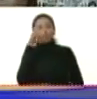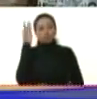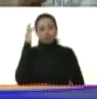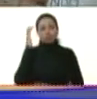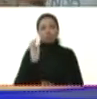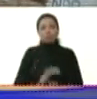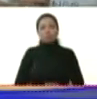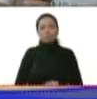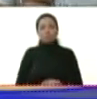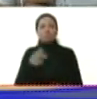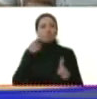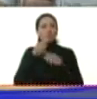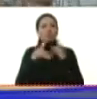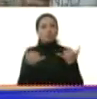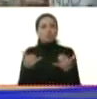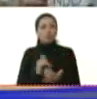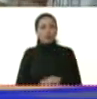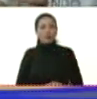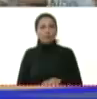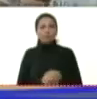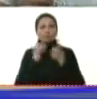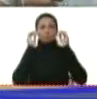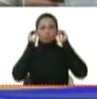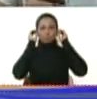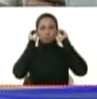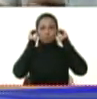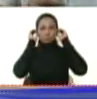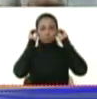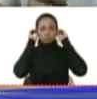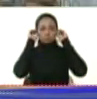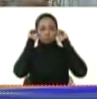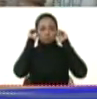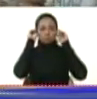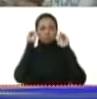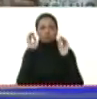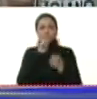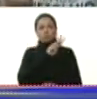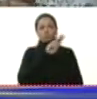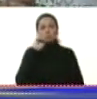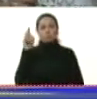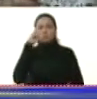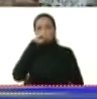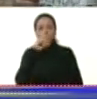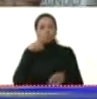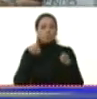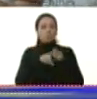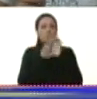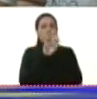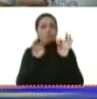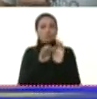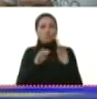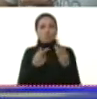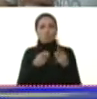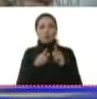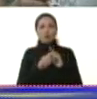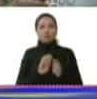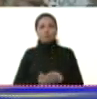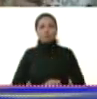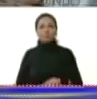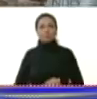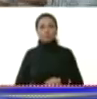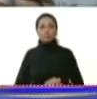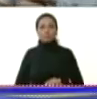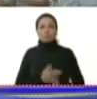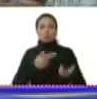que esa ruta bicentenaria de los 200 años de Carabobo, que sea, bueno, un gran ente motivador para